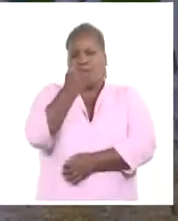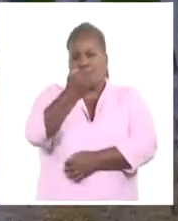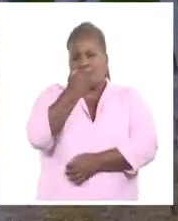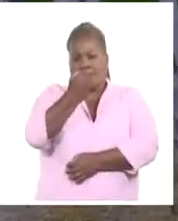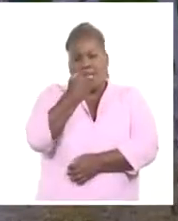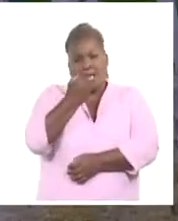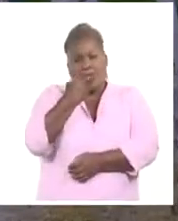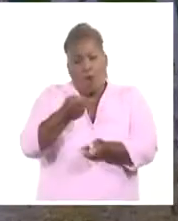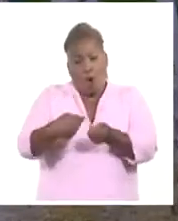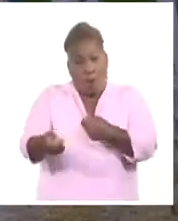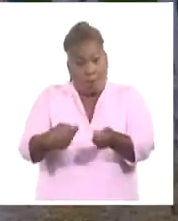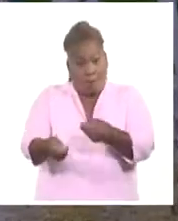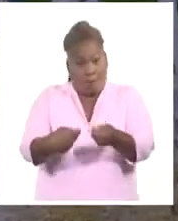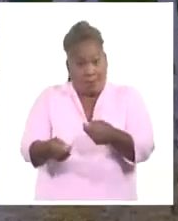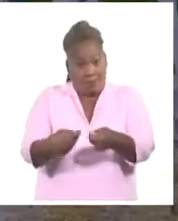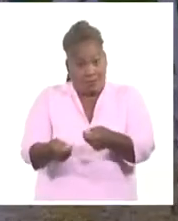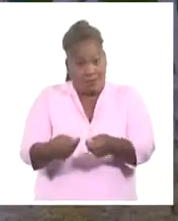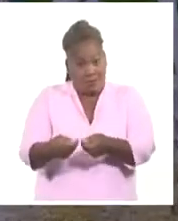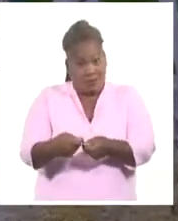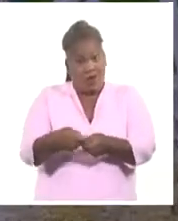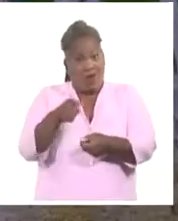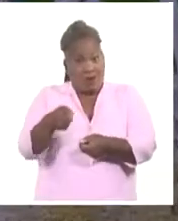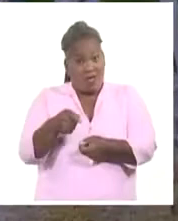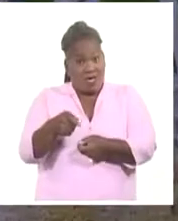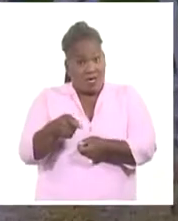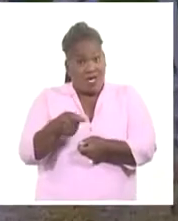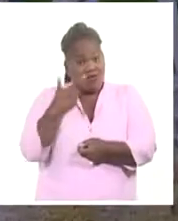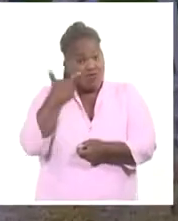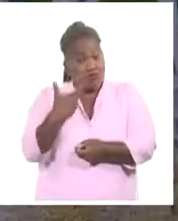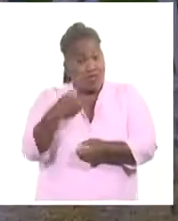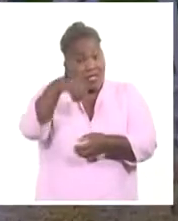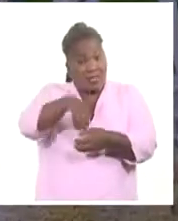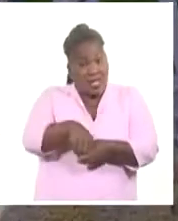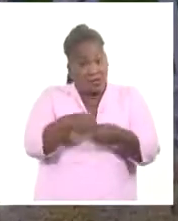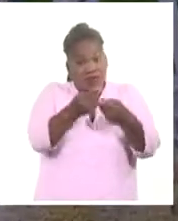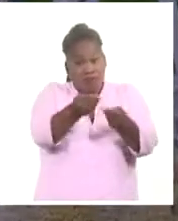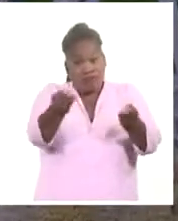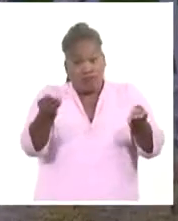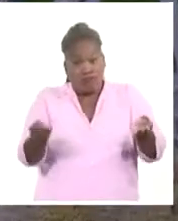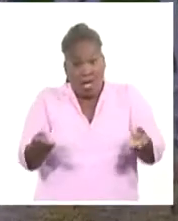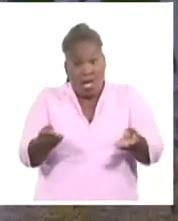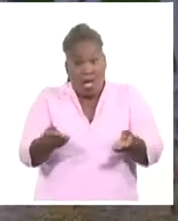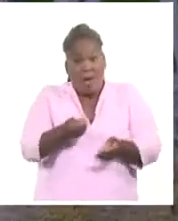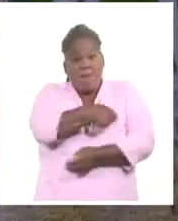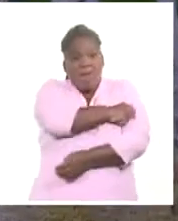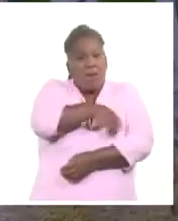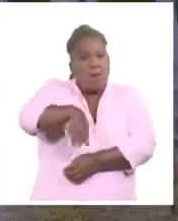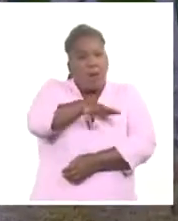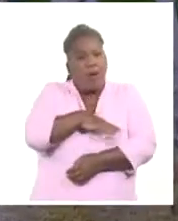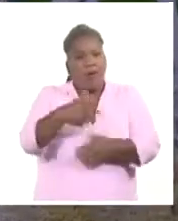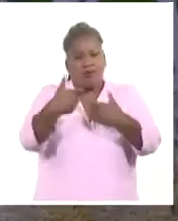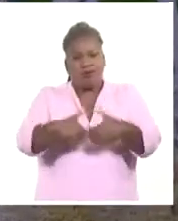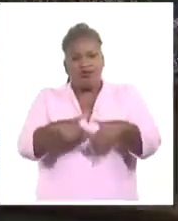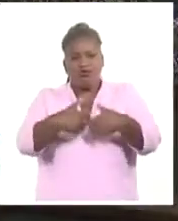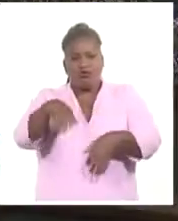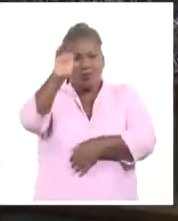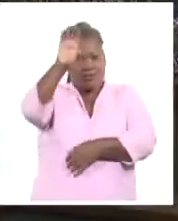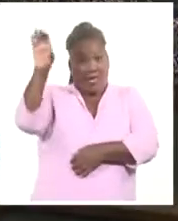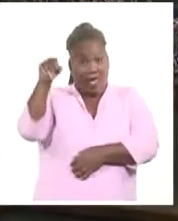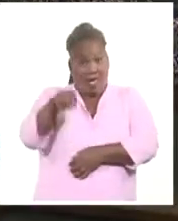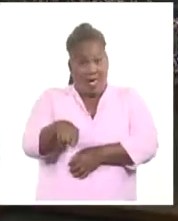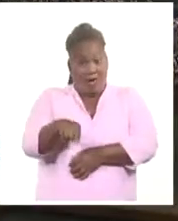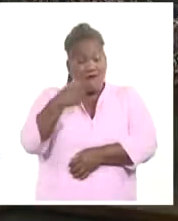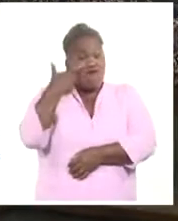el comercio, que tiene un impacto directo en el autoabastecimiento municipal de la población, la industria en sentido general, y sobre todo